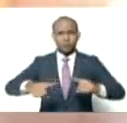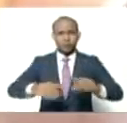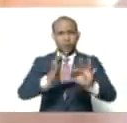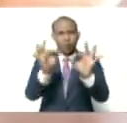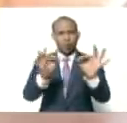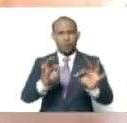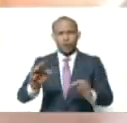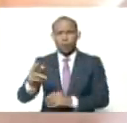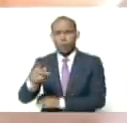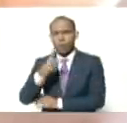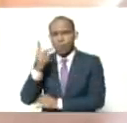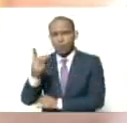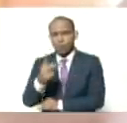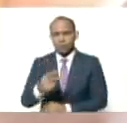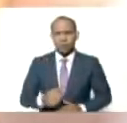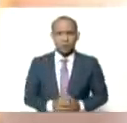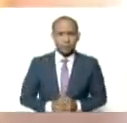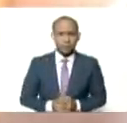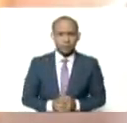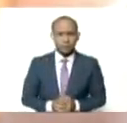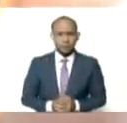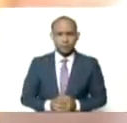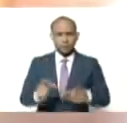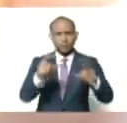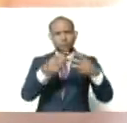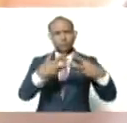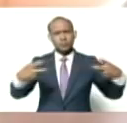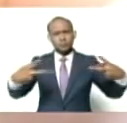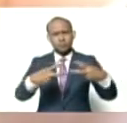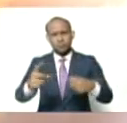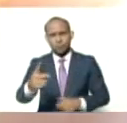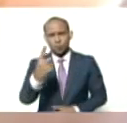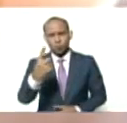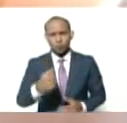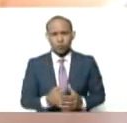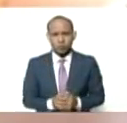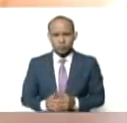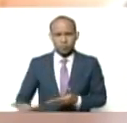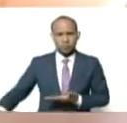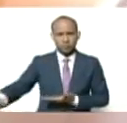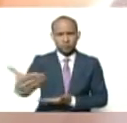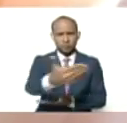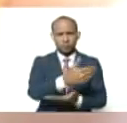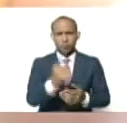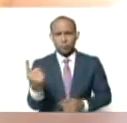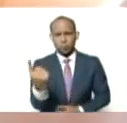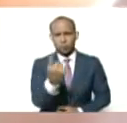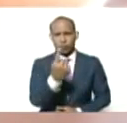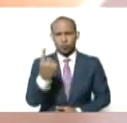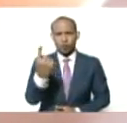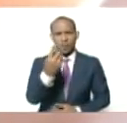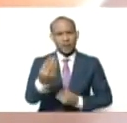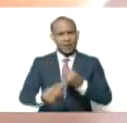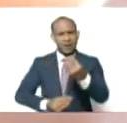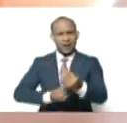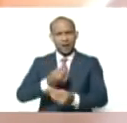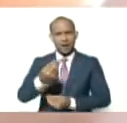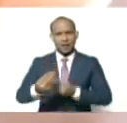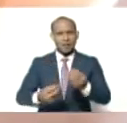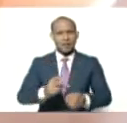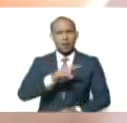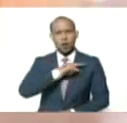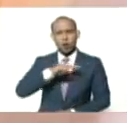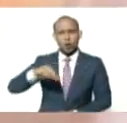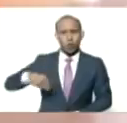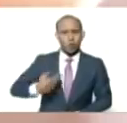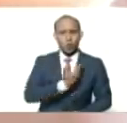condiciones políticas. Párrafo único. El método de cooptación será solo aplicado por nuestro